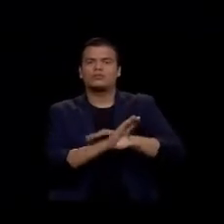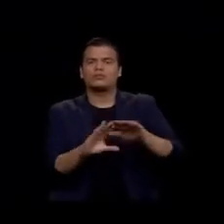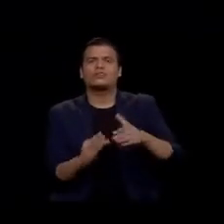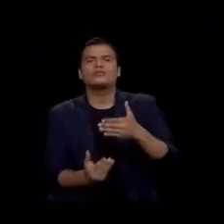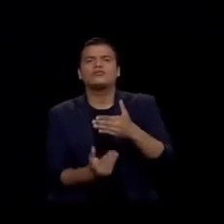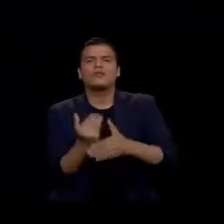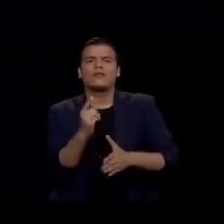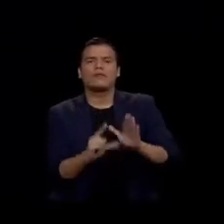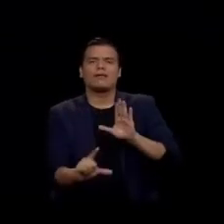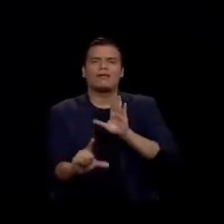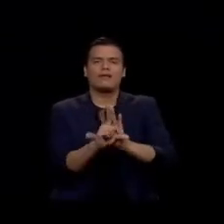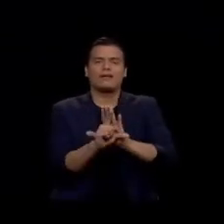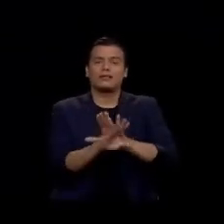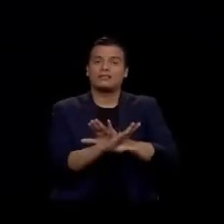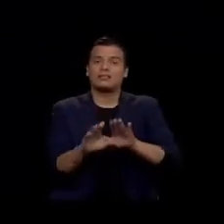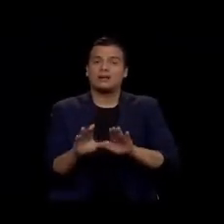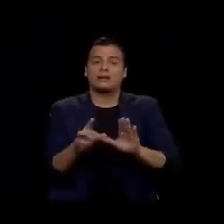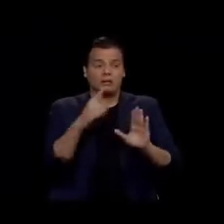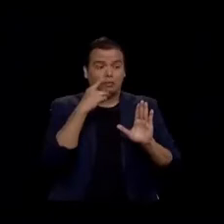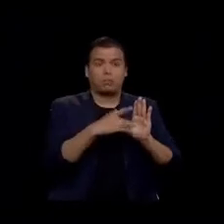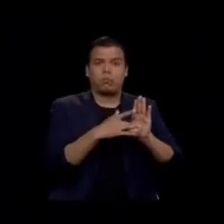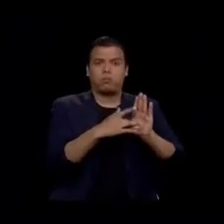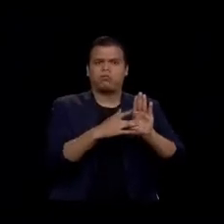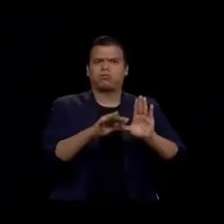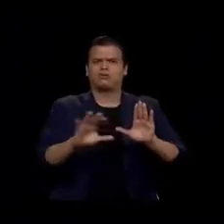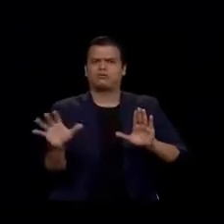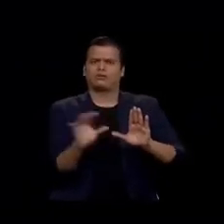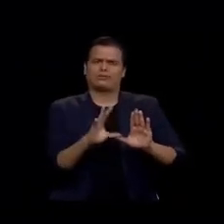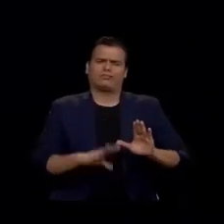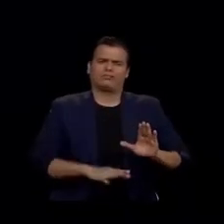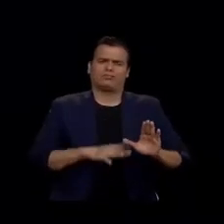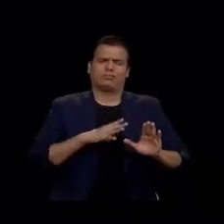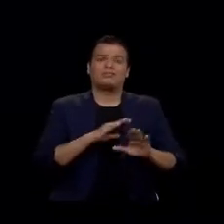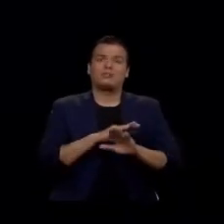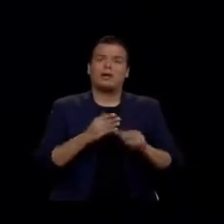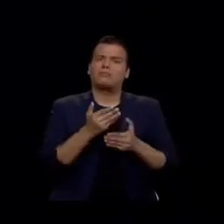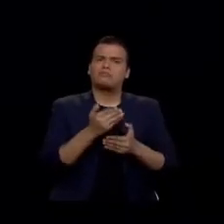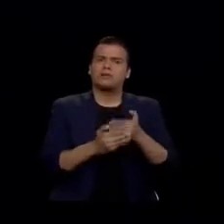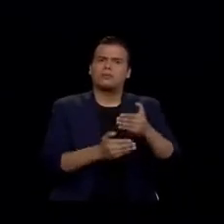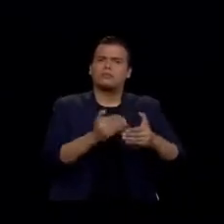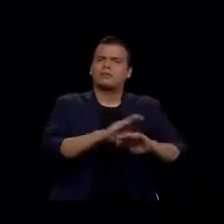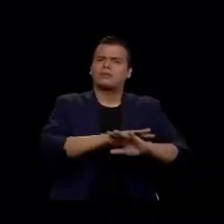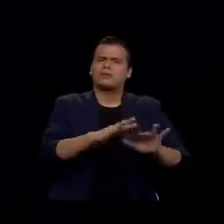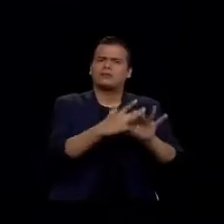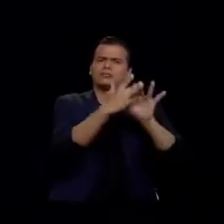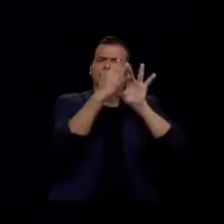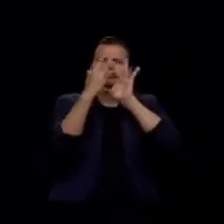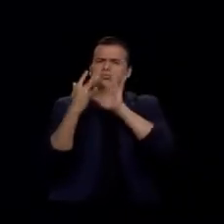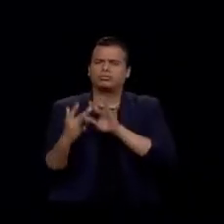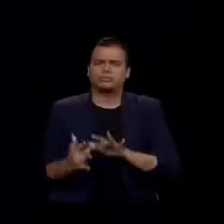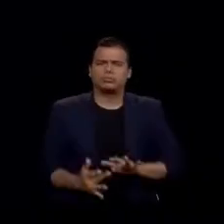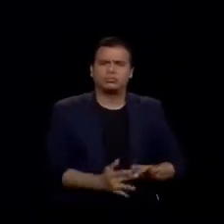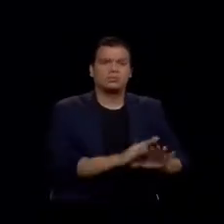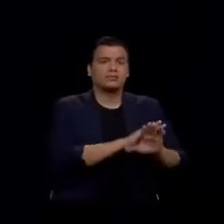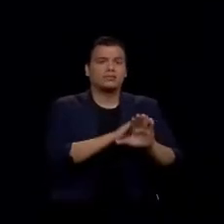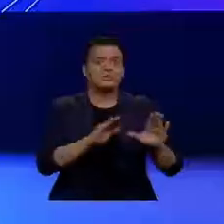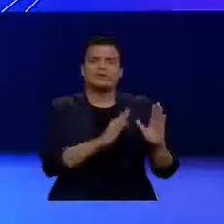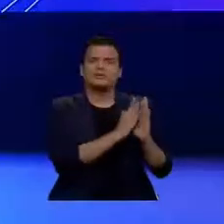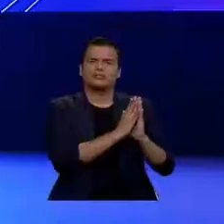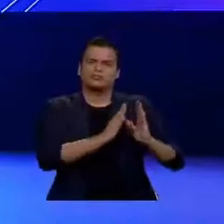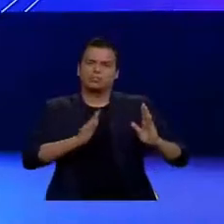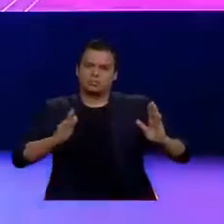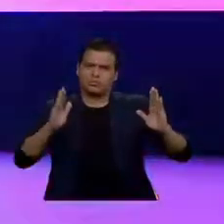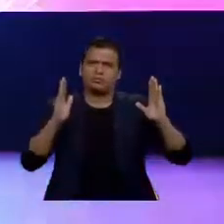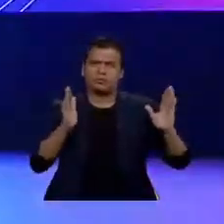todos los colombianos debemos estar muy orgullosos, y ya estamos empezando a conectar. Lo hemos venido conectando todo este año y ahorita más tarde vamos